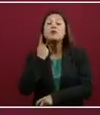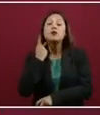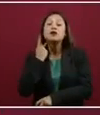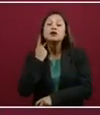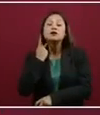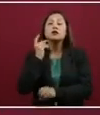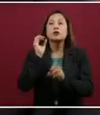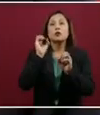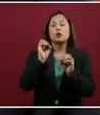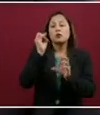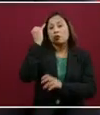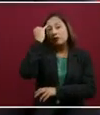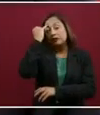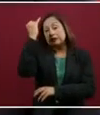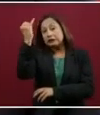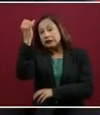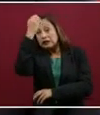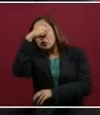ideológico,